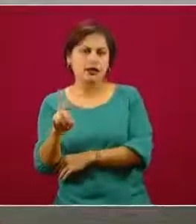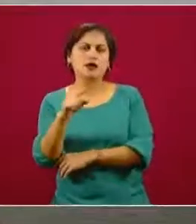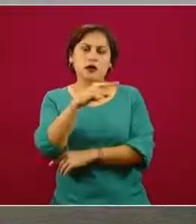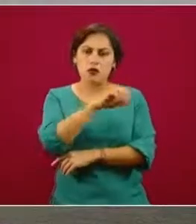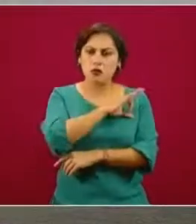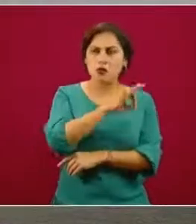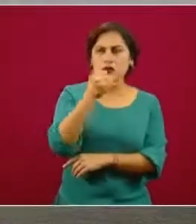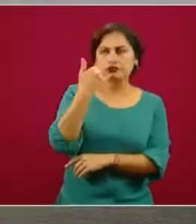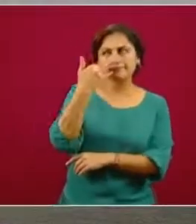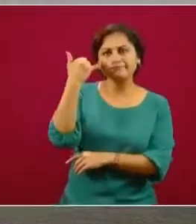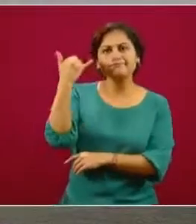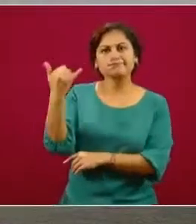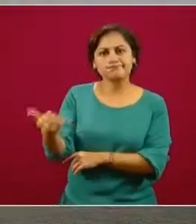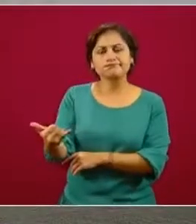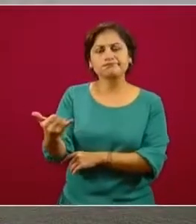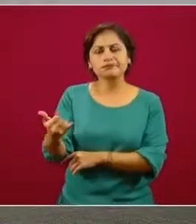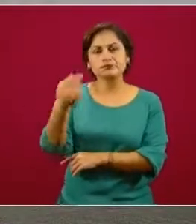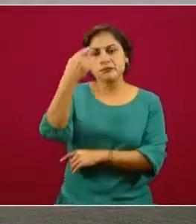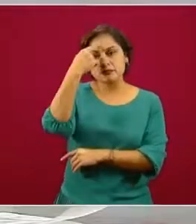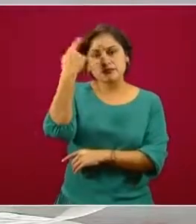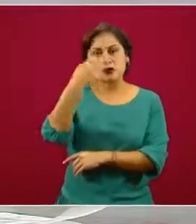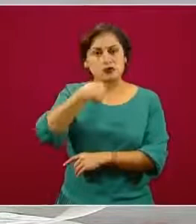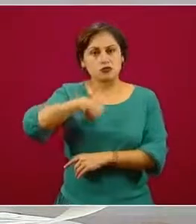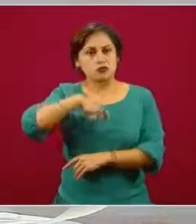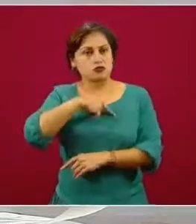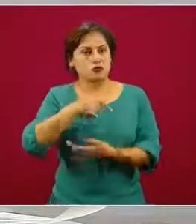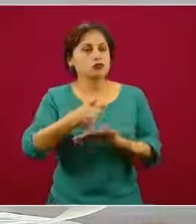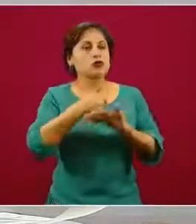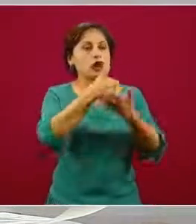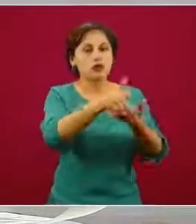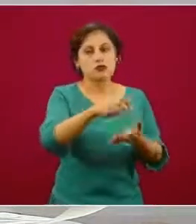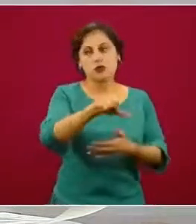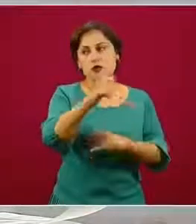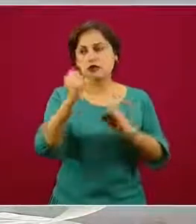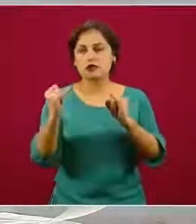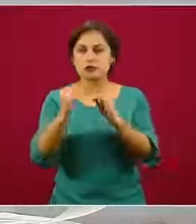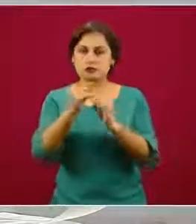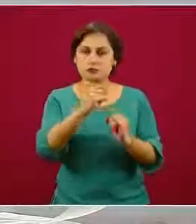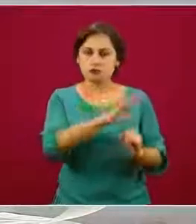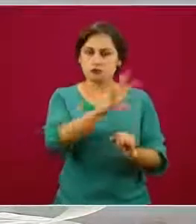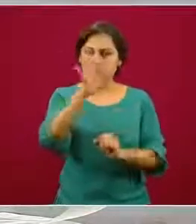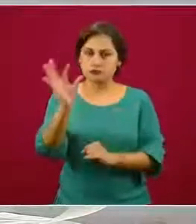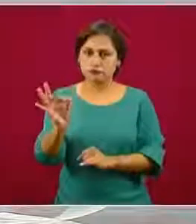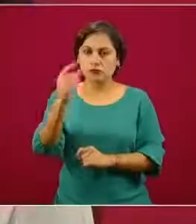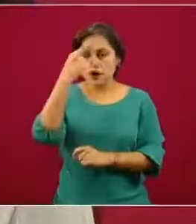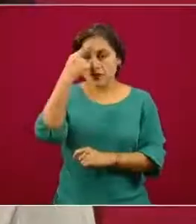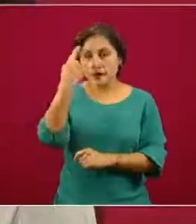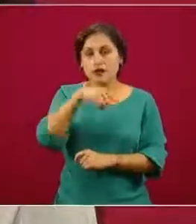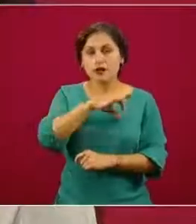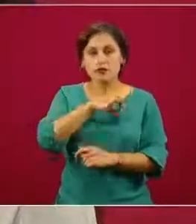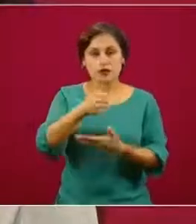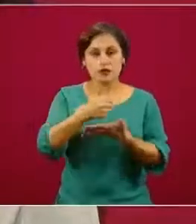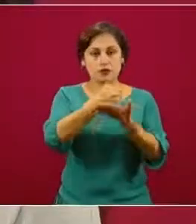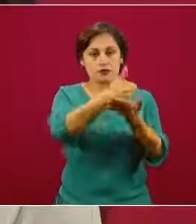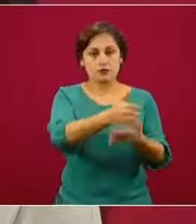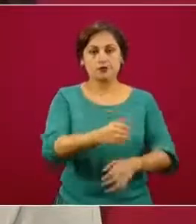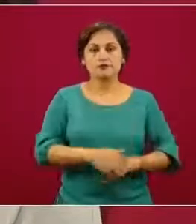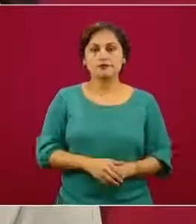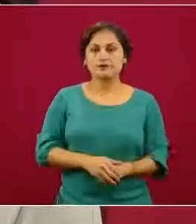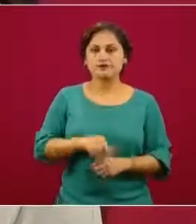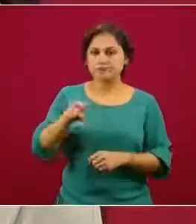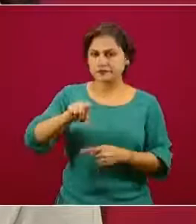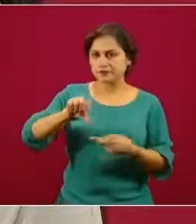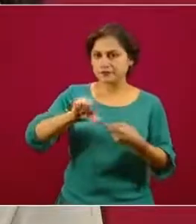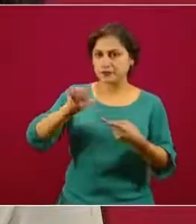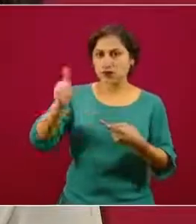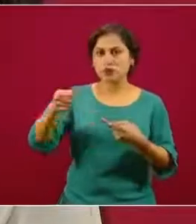situación extrema, podemos nosotros, por supuesto, canalizarles con las instancias adecuadas. Y con respecto a la otra pregunta, nosotros